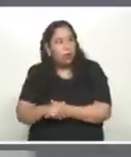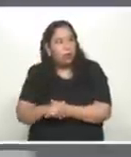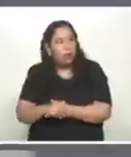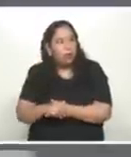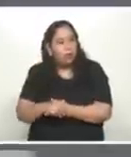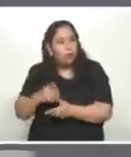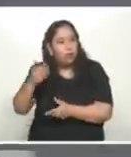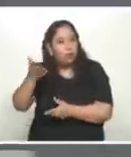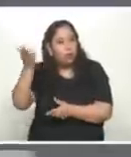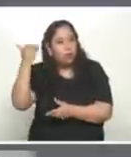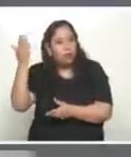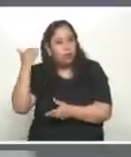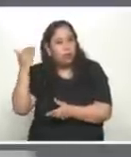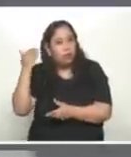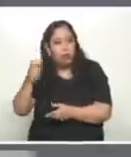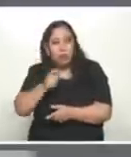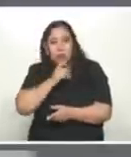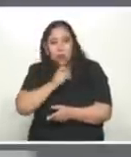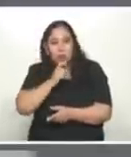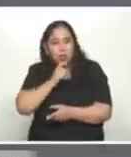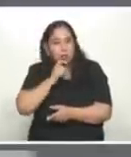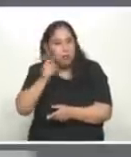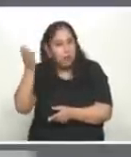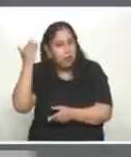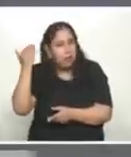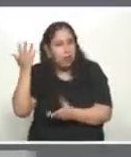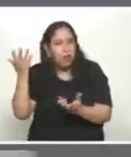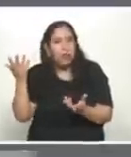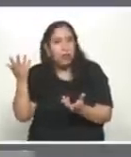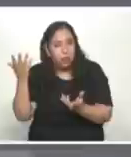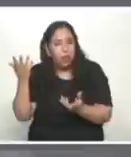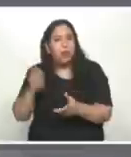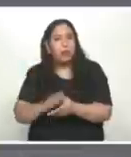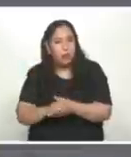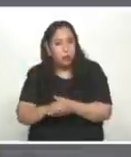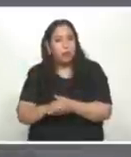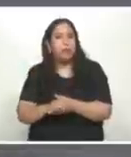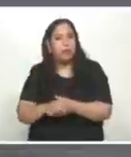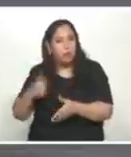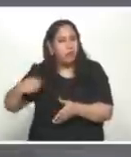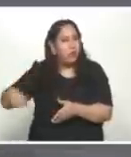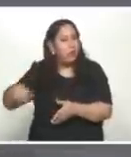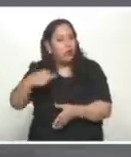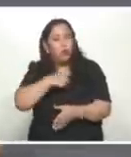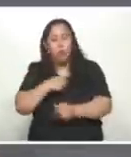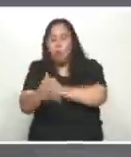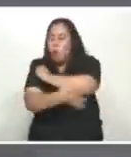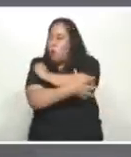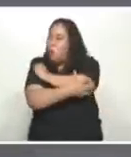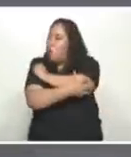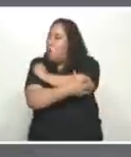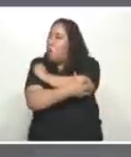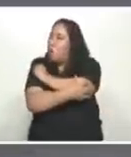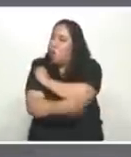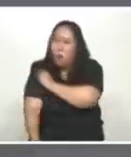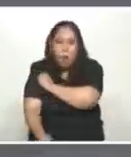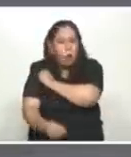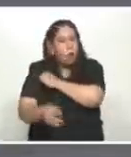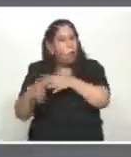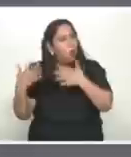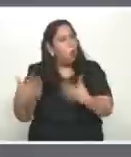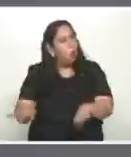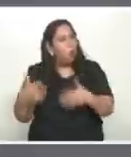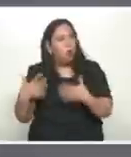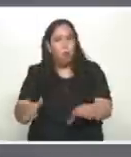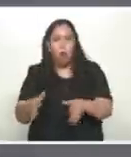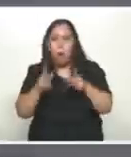instaló una mafia en Honduras que saqueó nuestro país, que nos dejó empobrecidos, endeudados con millones de migrantes